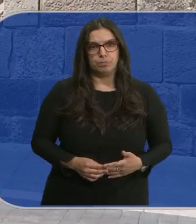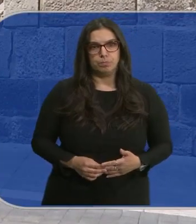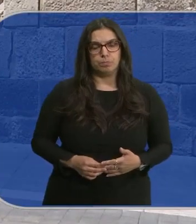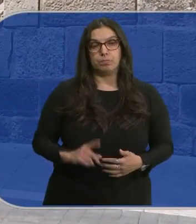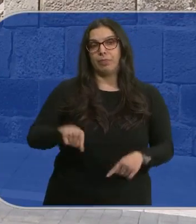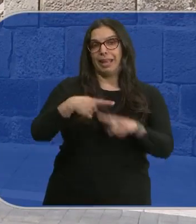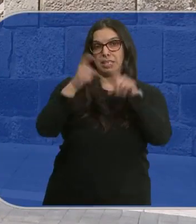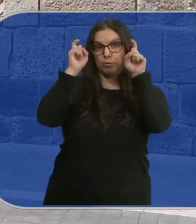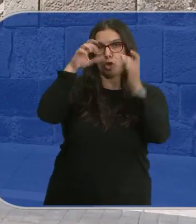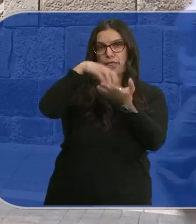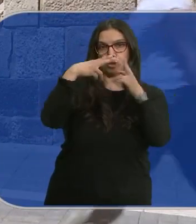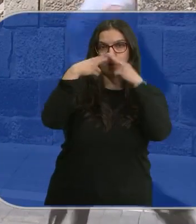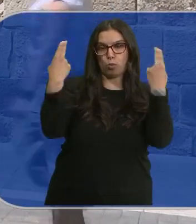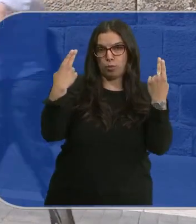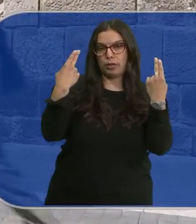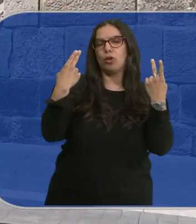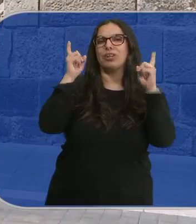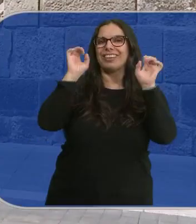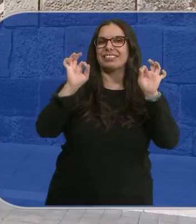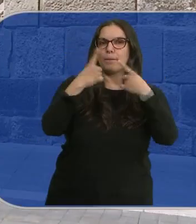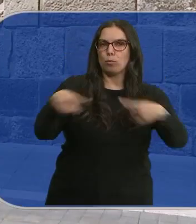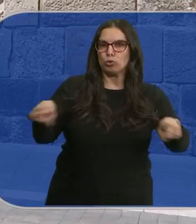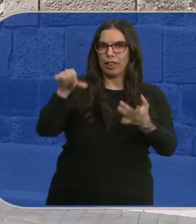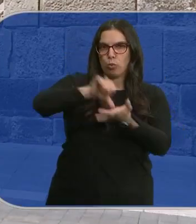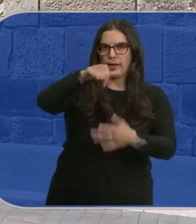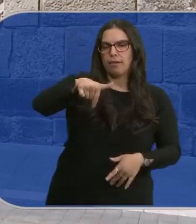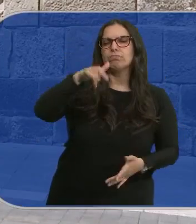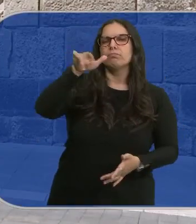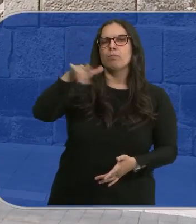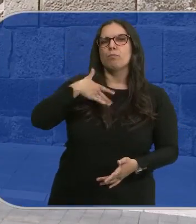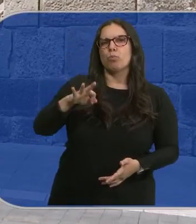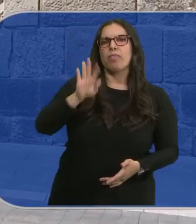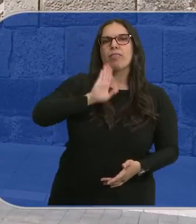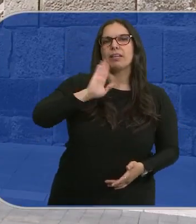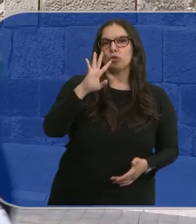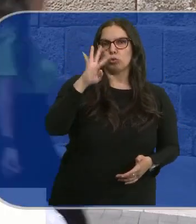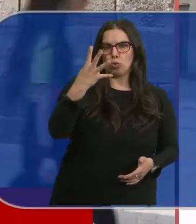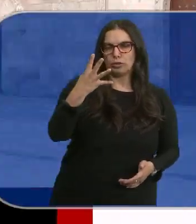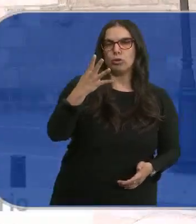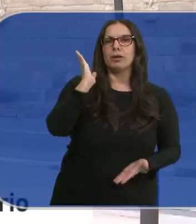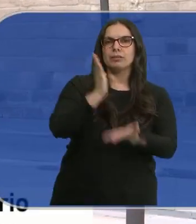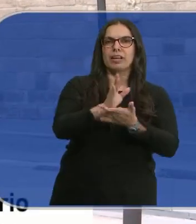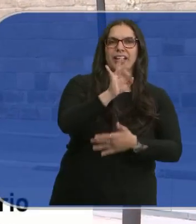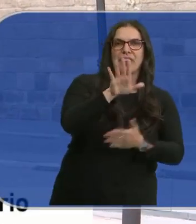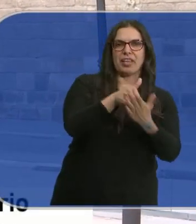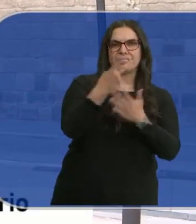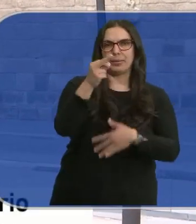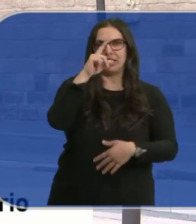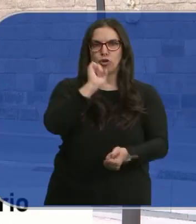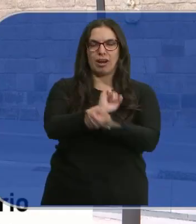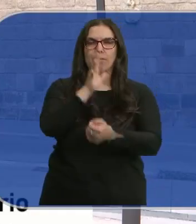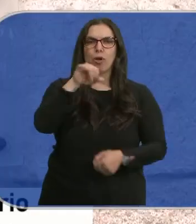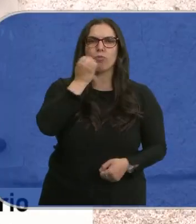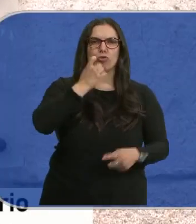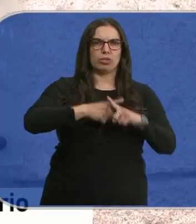Un exprofesor de un centro público de enseñanza musical de la ciudad se enfrenta a 4 delitos y a penas de entre 15 y 20 años de prisión por